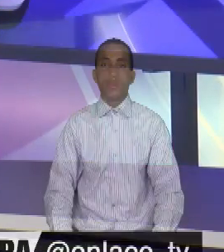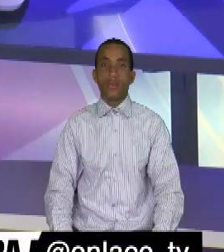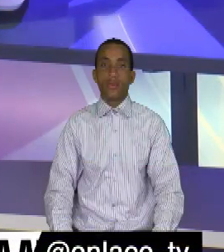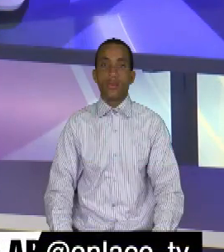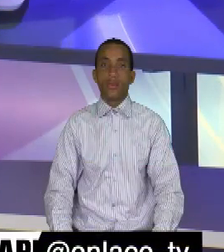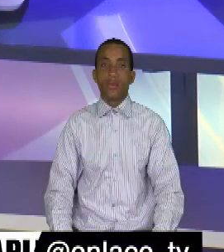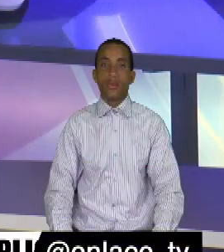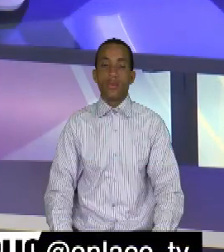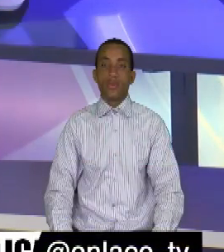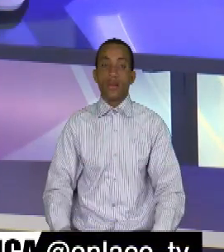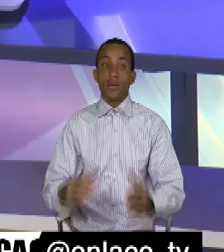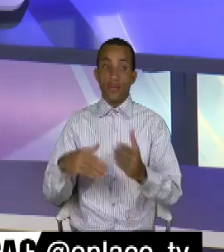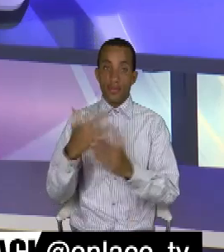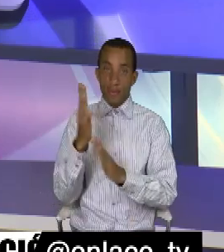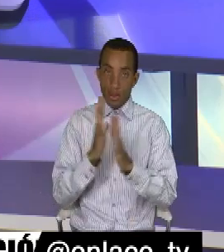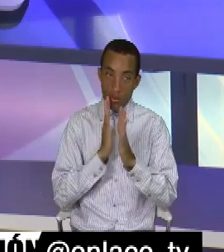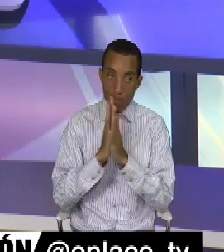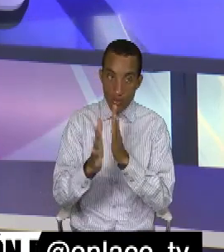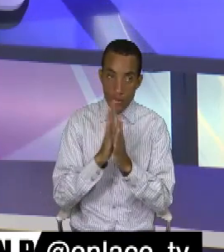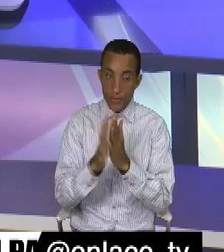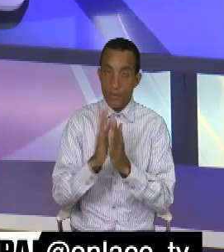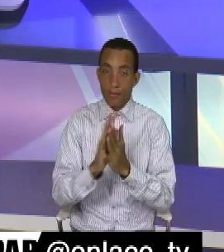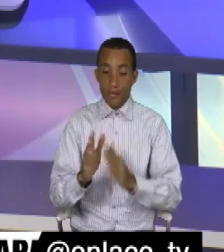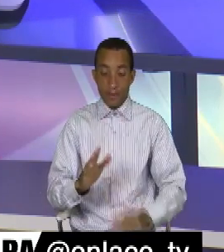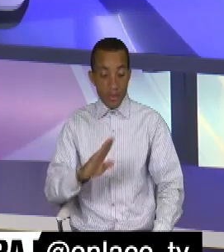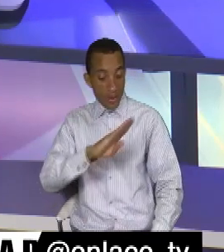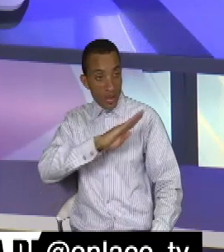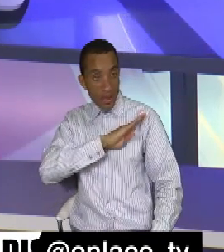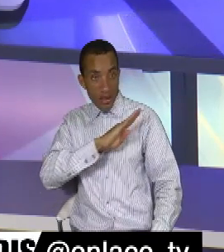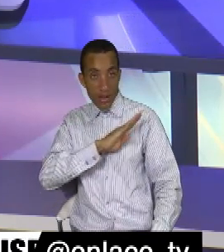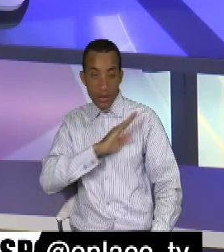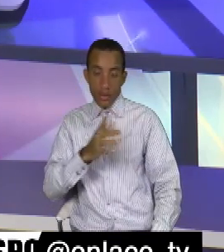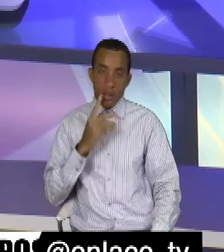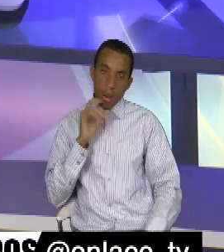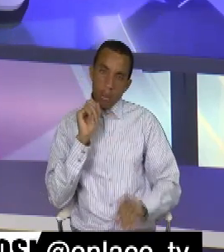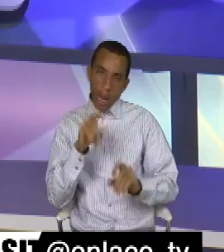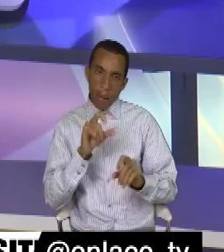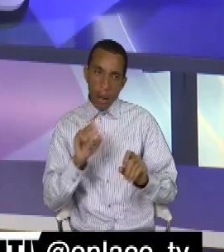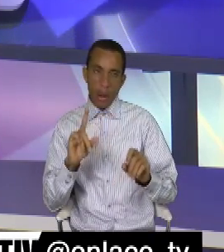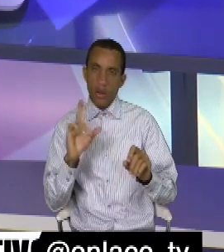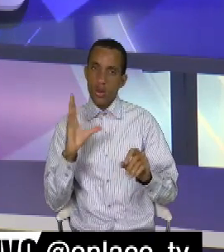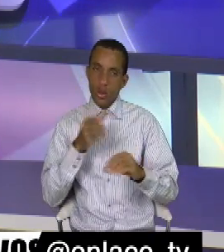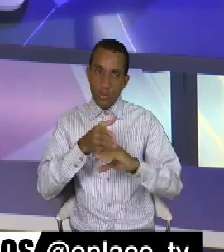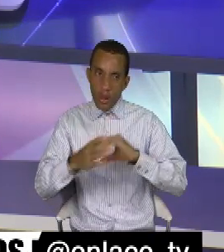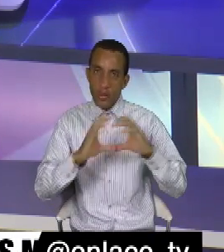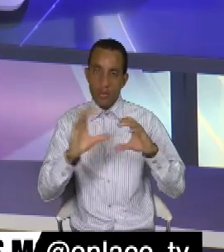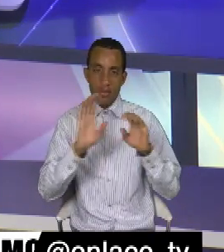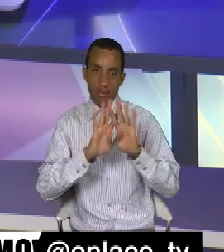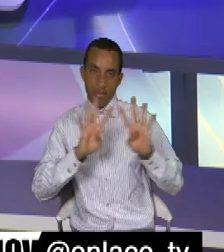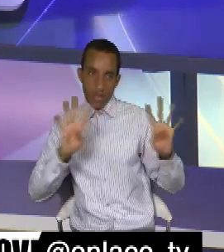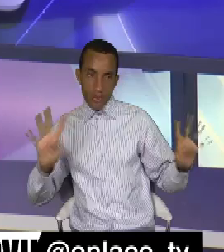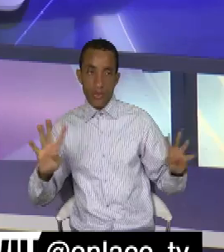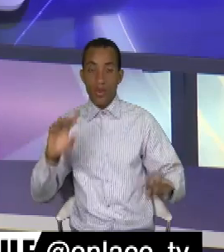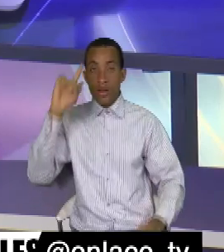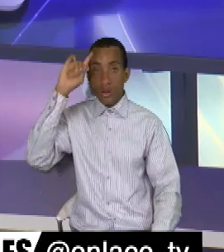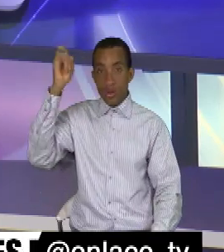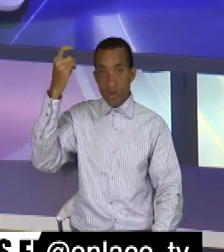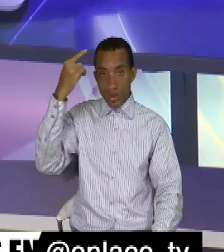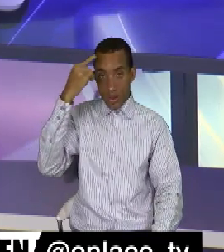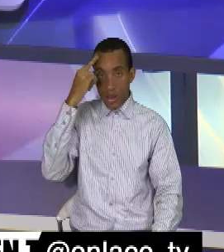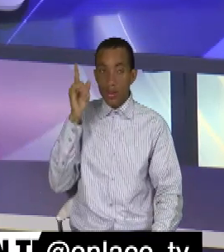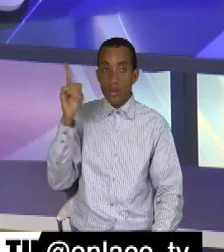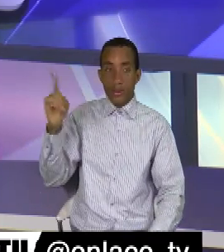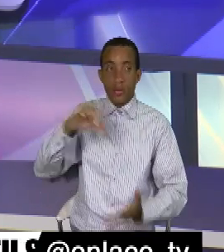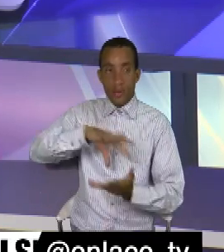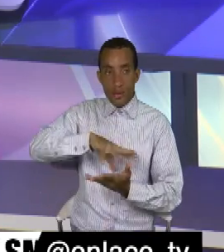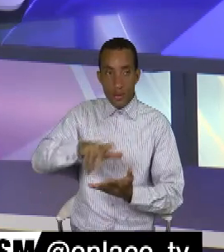Iniciamos con la información en rueda de prensa. El alcalde de Barranca Bermeja, Darío Echeverry Serrano, reveló que le pidió al gobernador de Santander, Didier Tavera Amado,